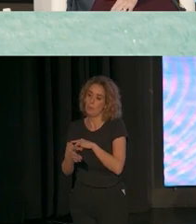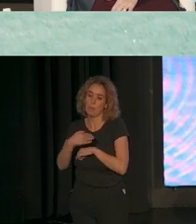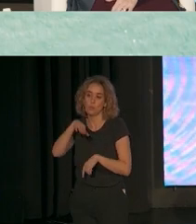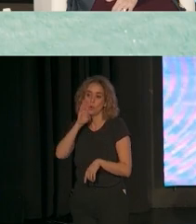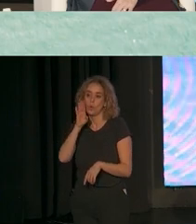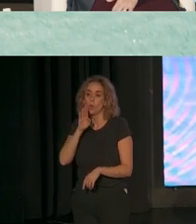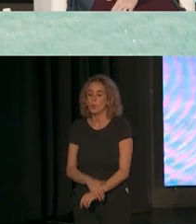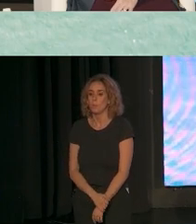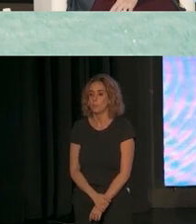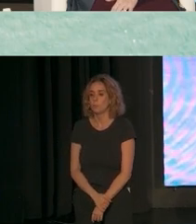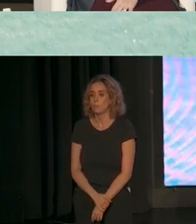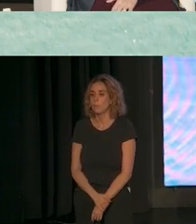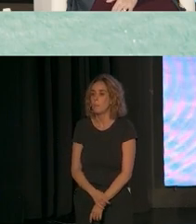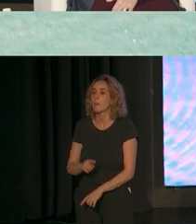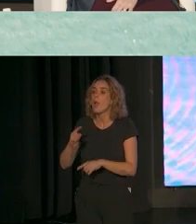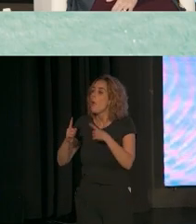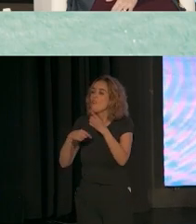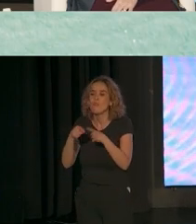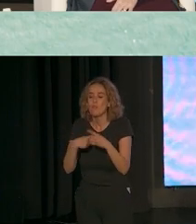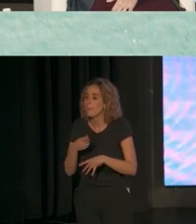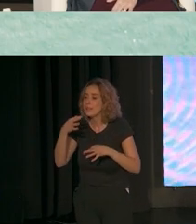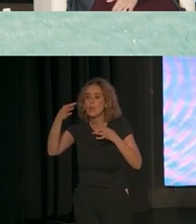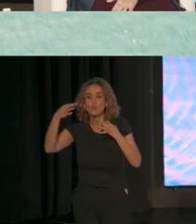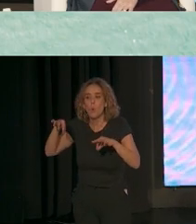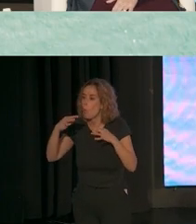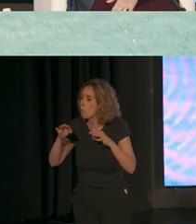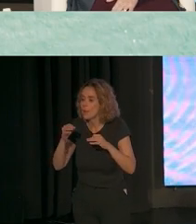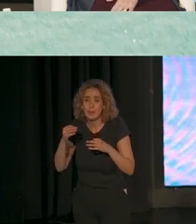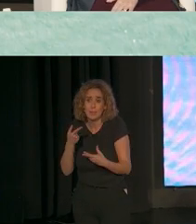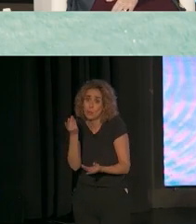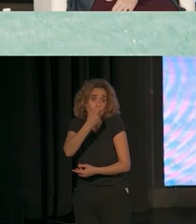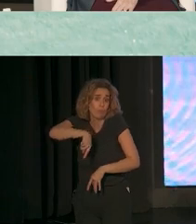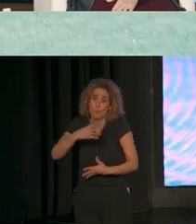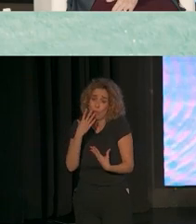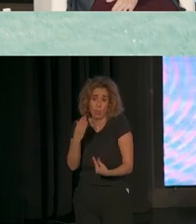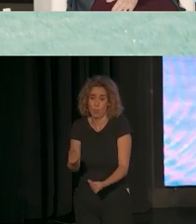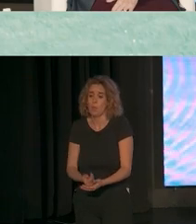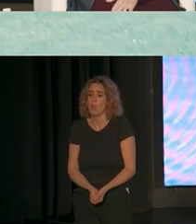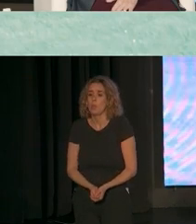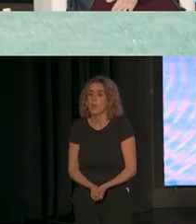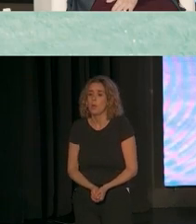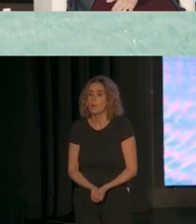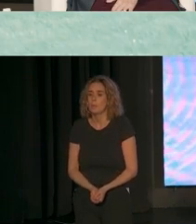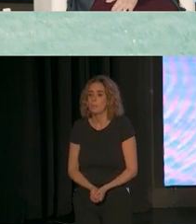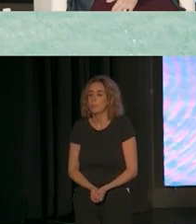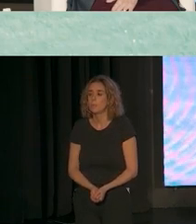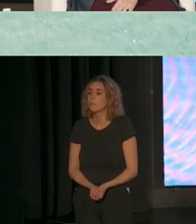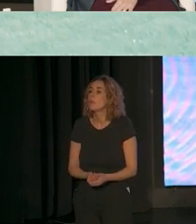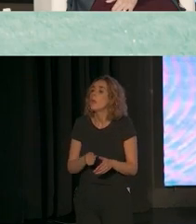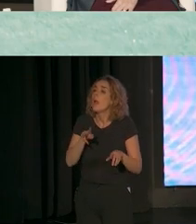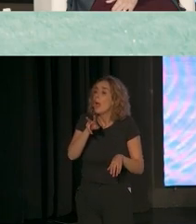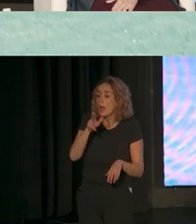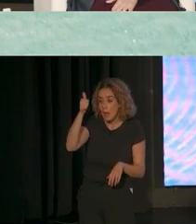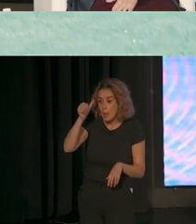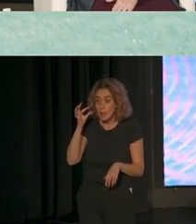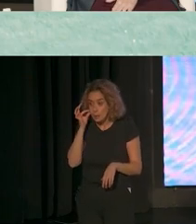Y evidentemente hay que entender que todas las familias son únicas, con necesidades únicas, incluidas las necesidades de los hermanos y